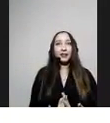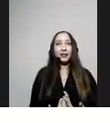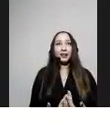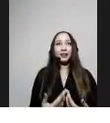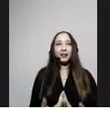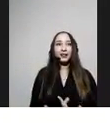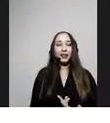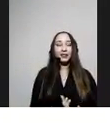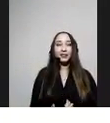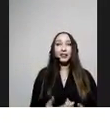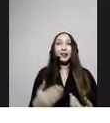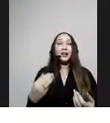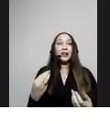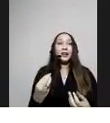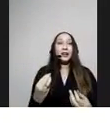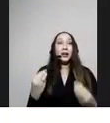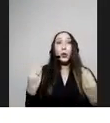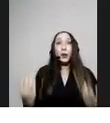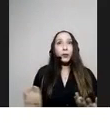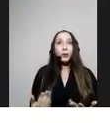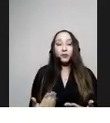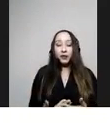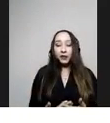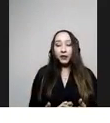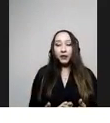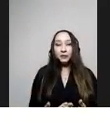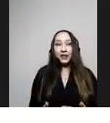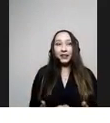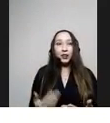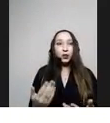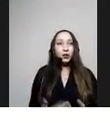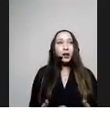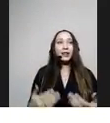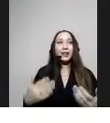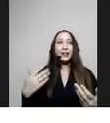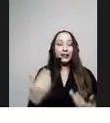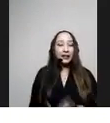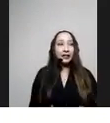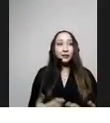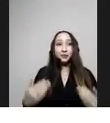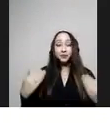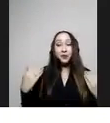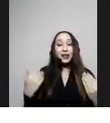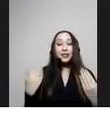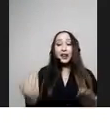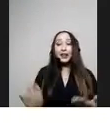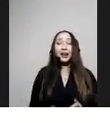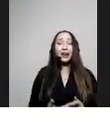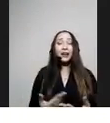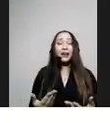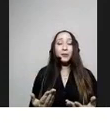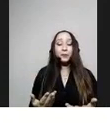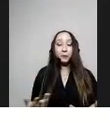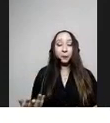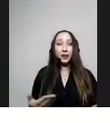satisfacer estas exigencias. El cuerpo genera cortisol, genera adrenalina, ya que